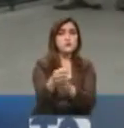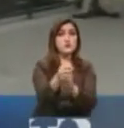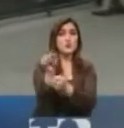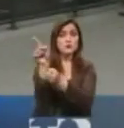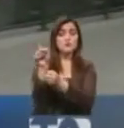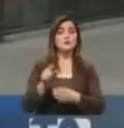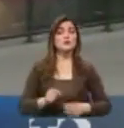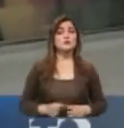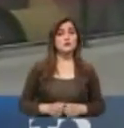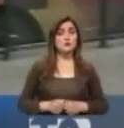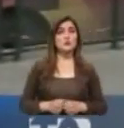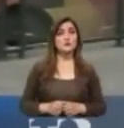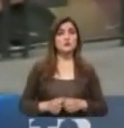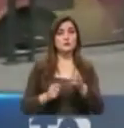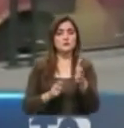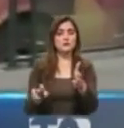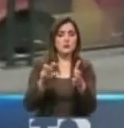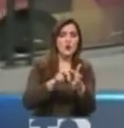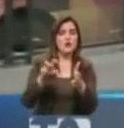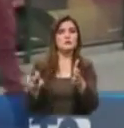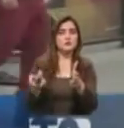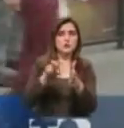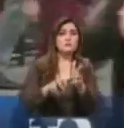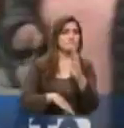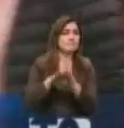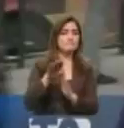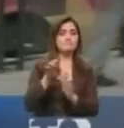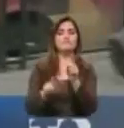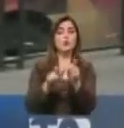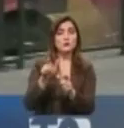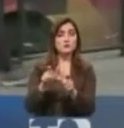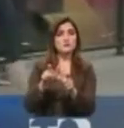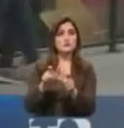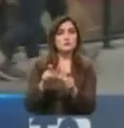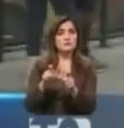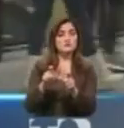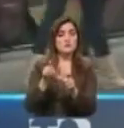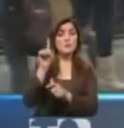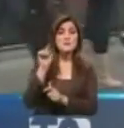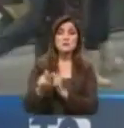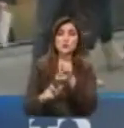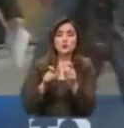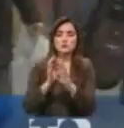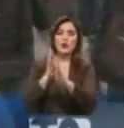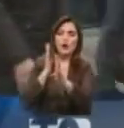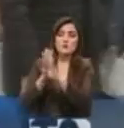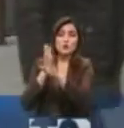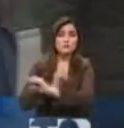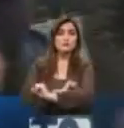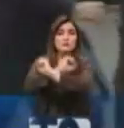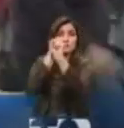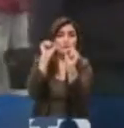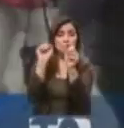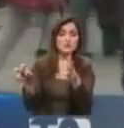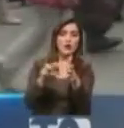servicio han logrado evacuar la mayor cantidad de personas o los miles de ciudadanos que llegaron ignoradas de la